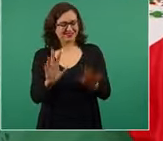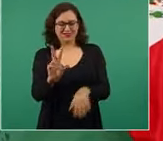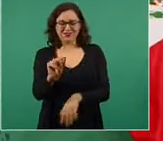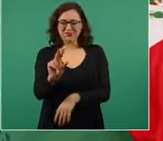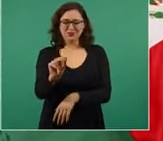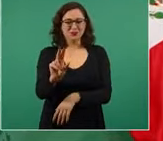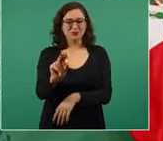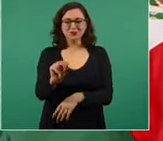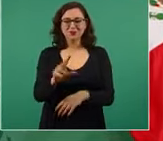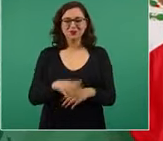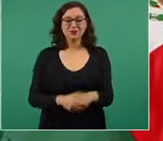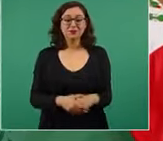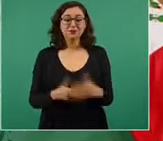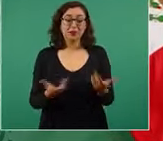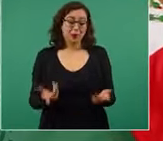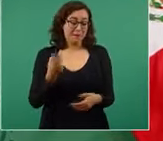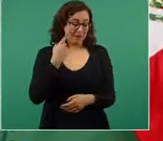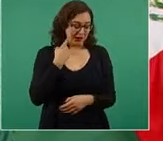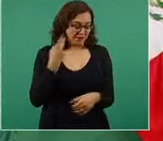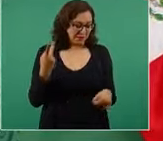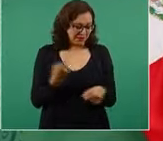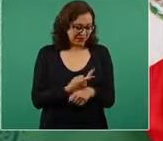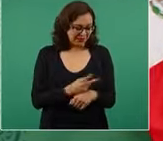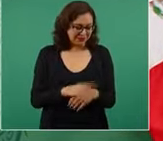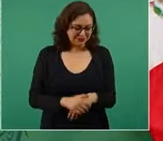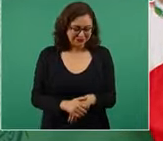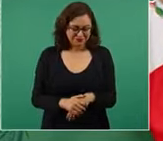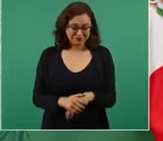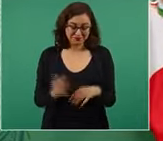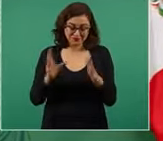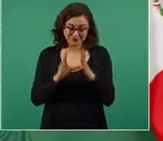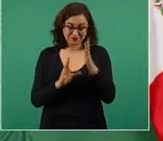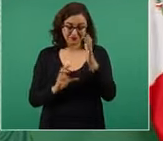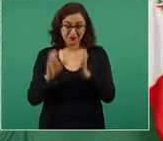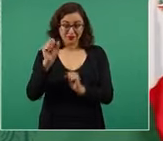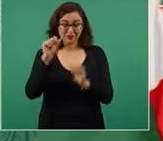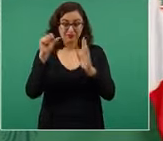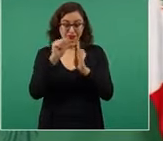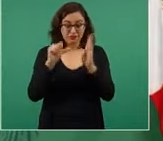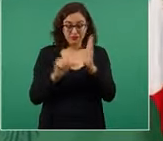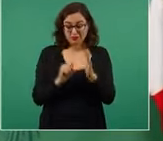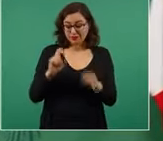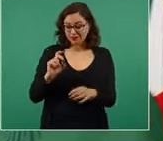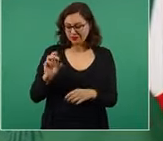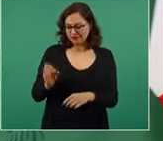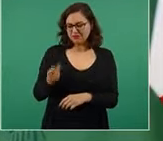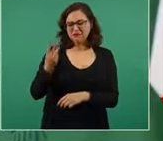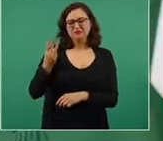33 era cuando se vivía en México